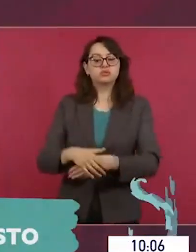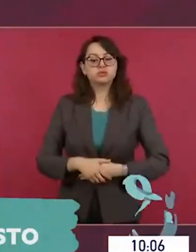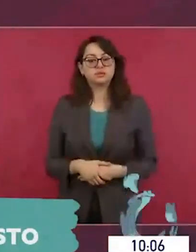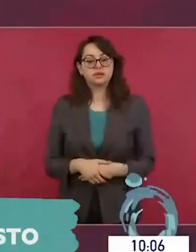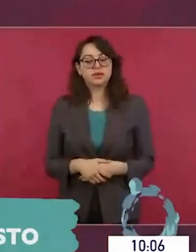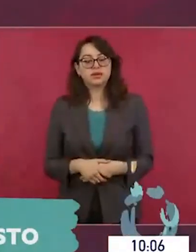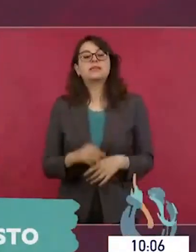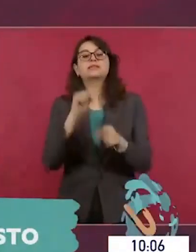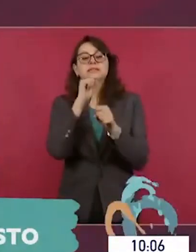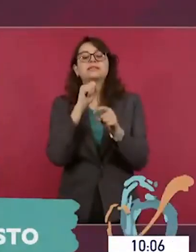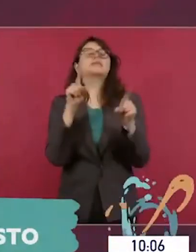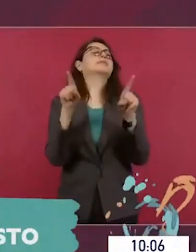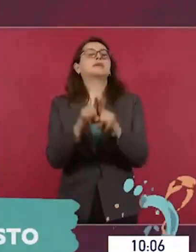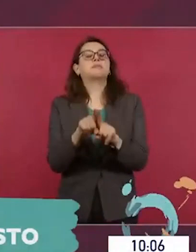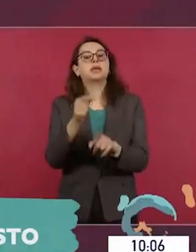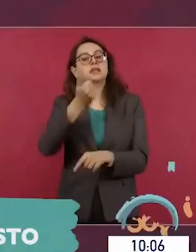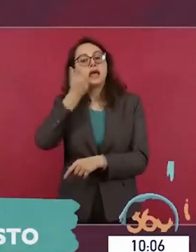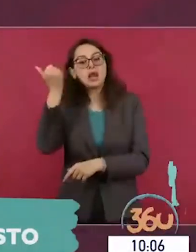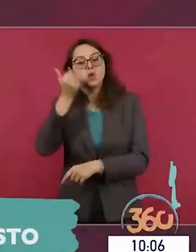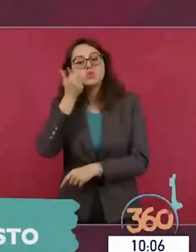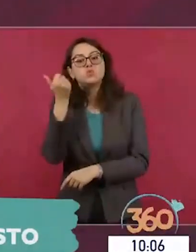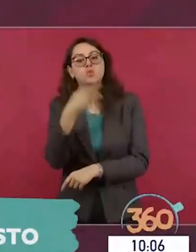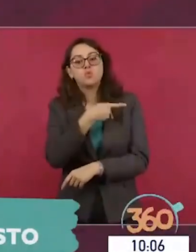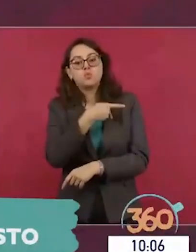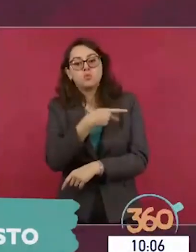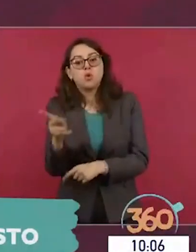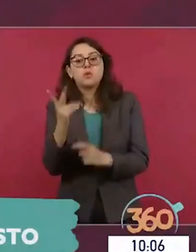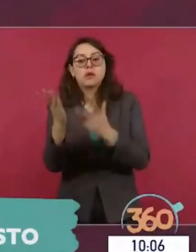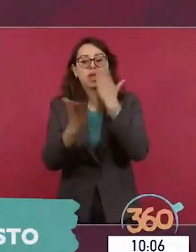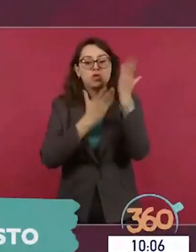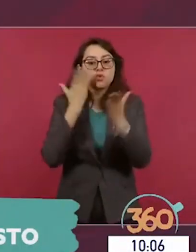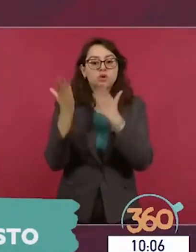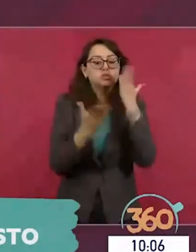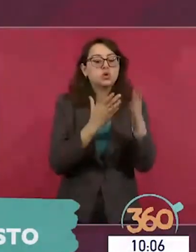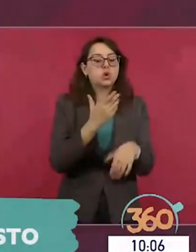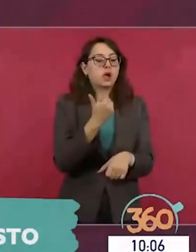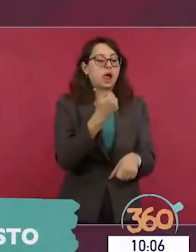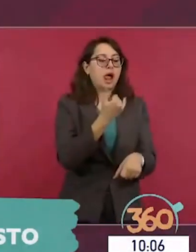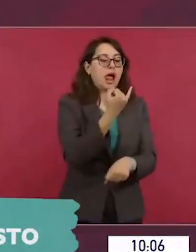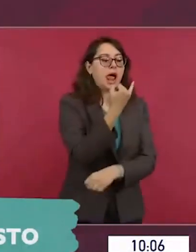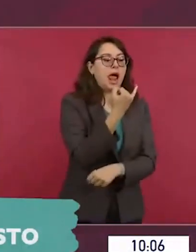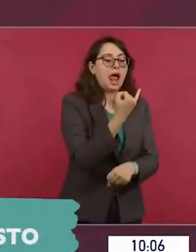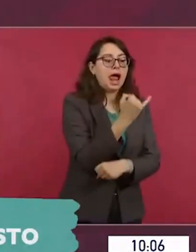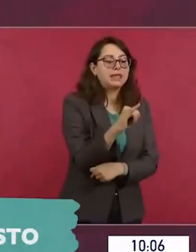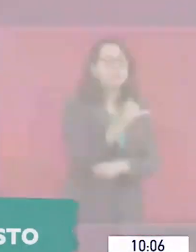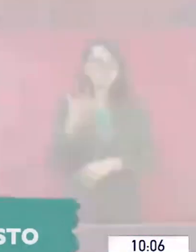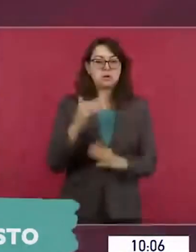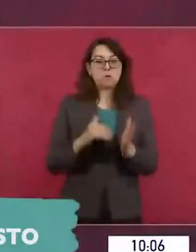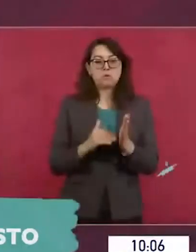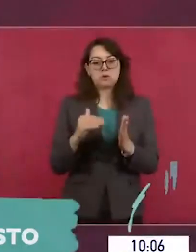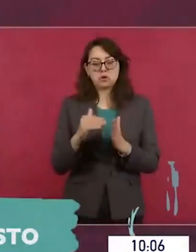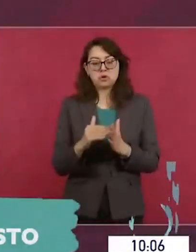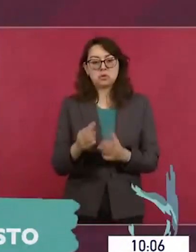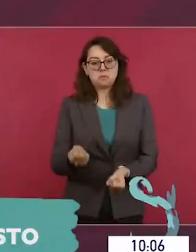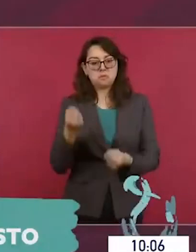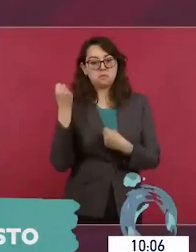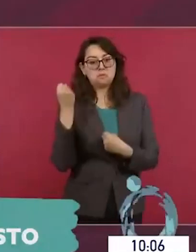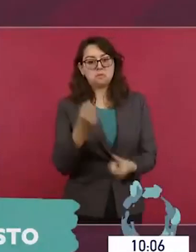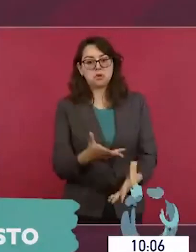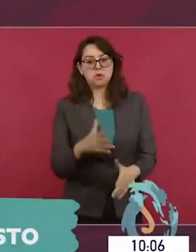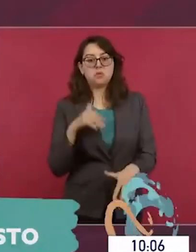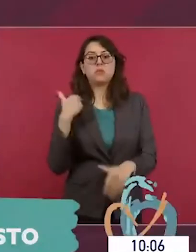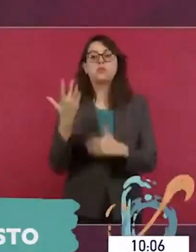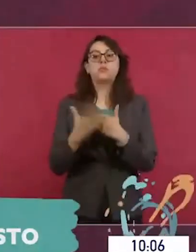se van a aumentar las becas para educación básica al doble, se van a entregar